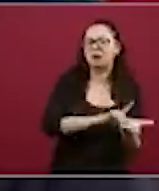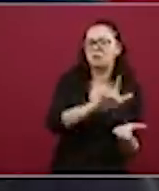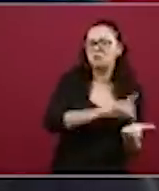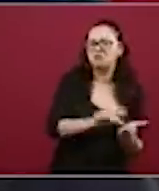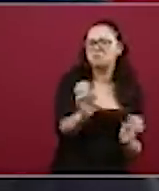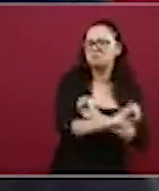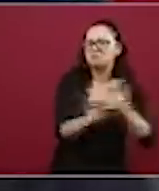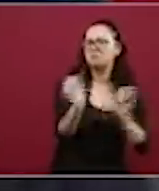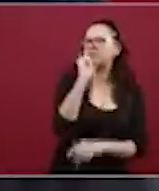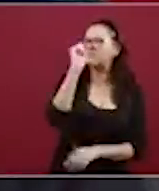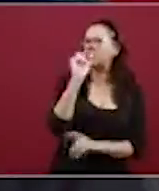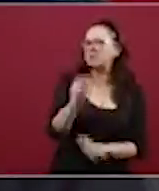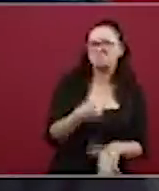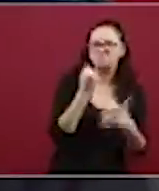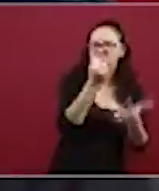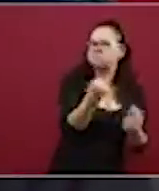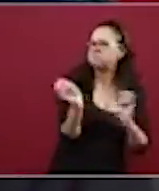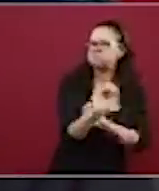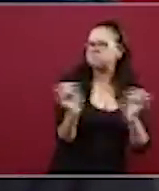nada,